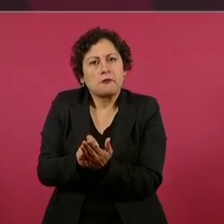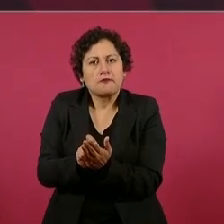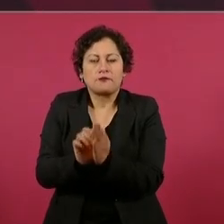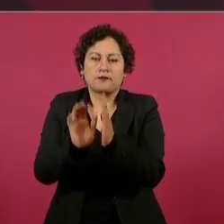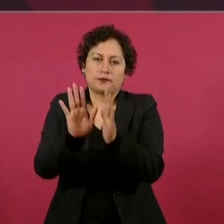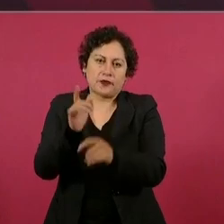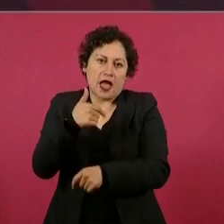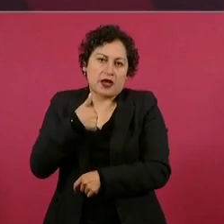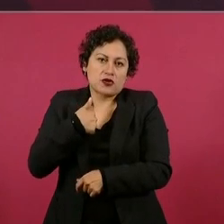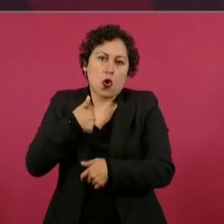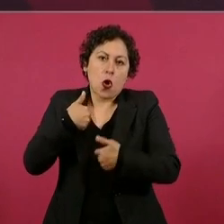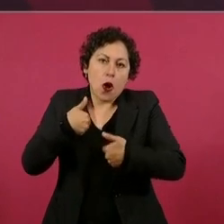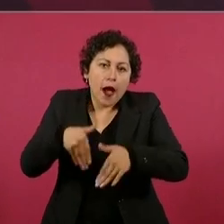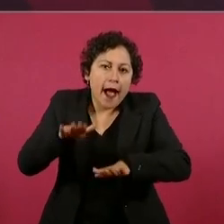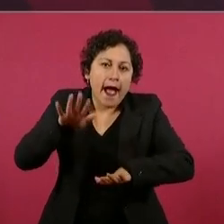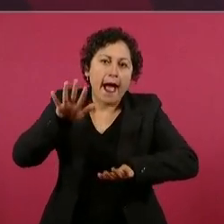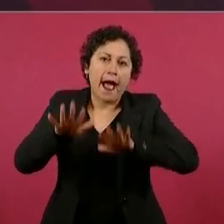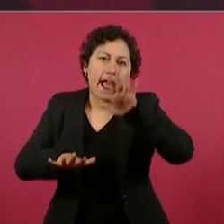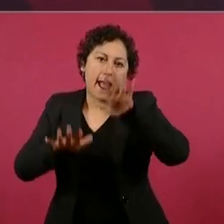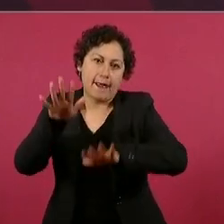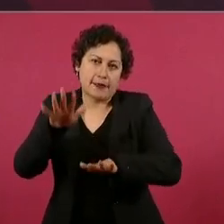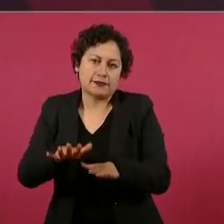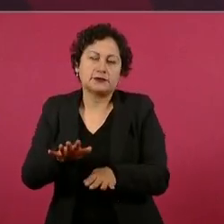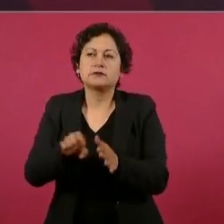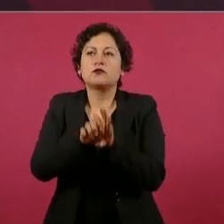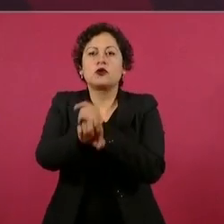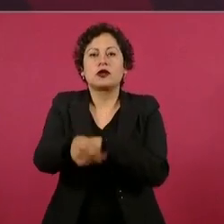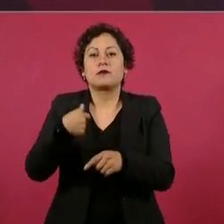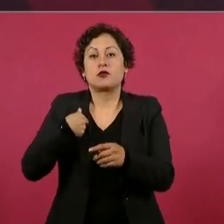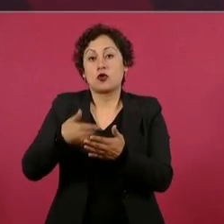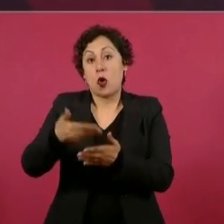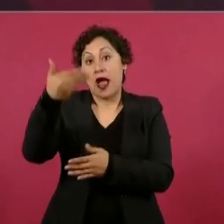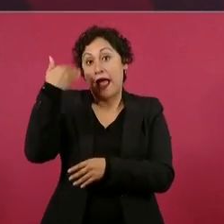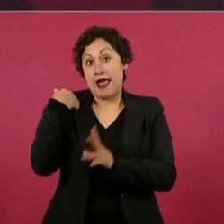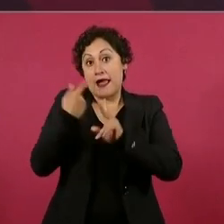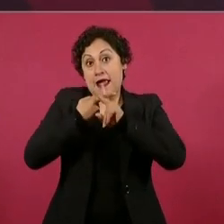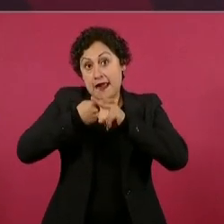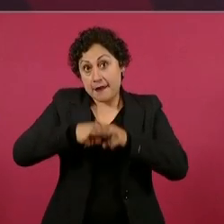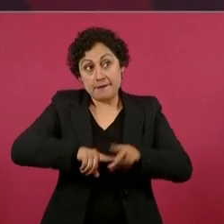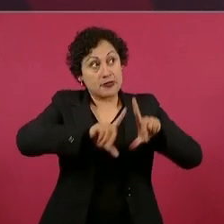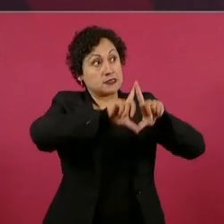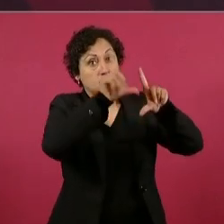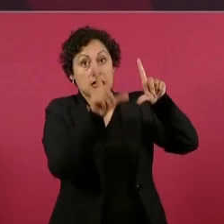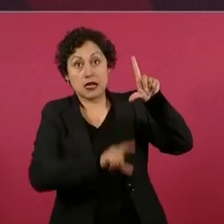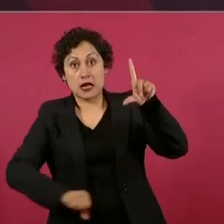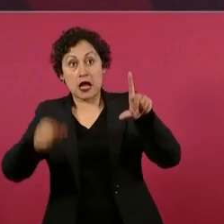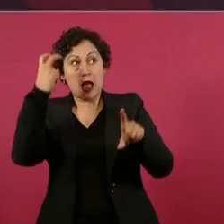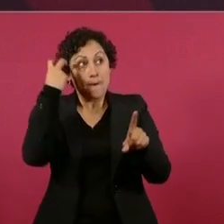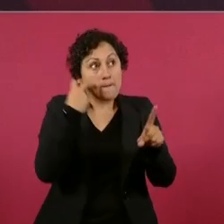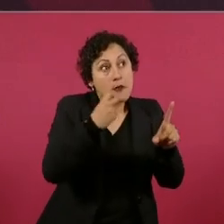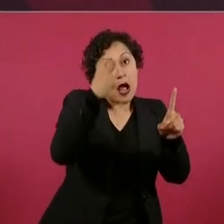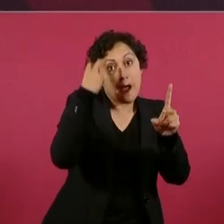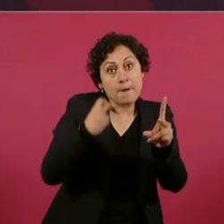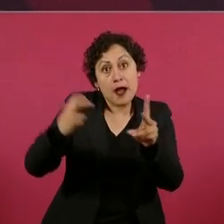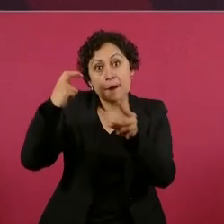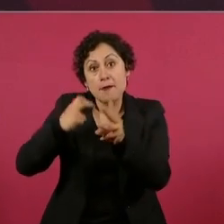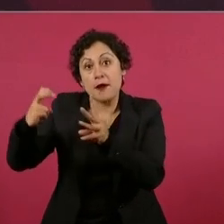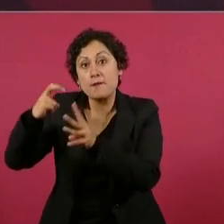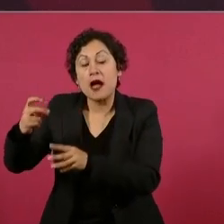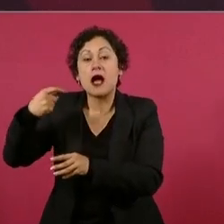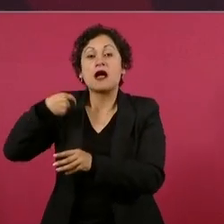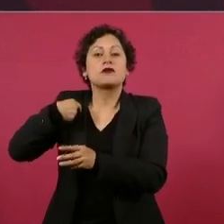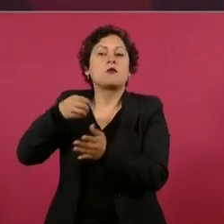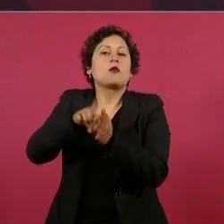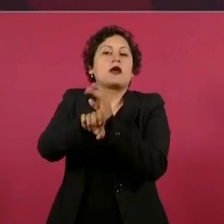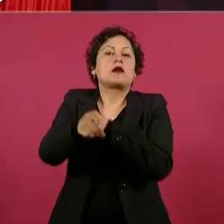apunto, cuando hice las giras por el país, que por ejemplo visité los 570 municipios de Oaxaca,